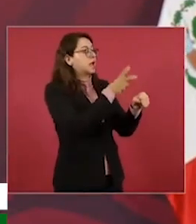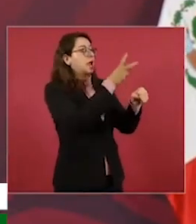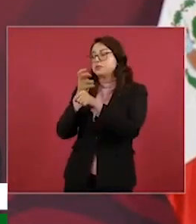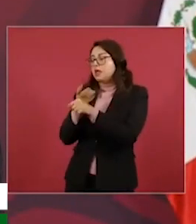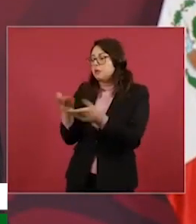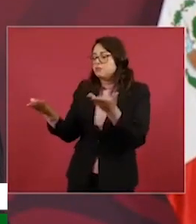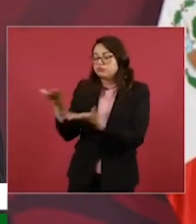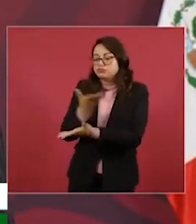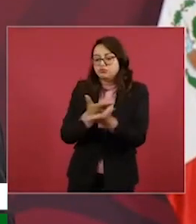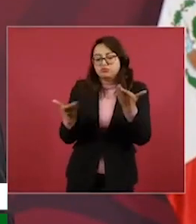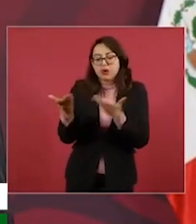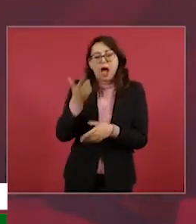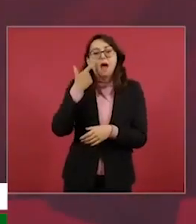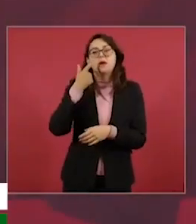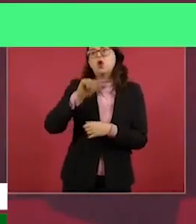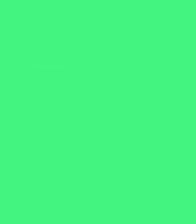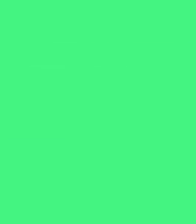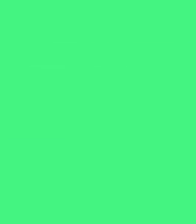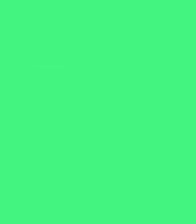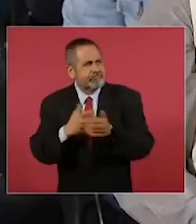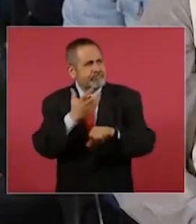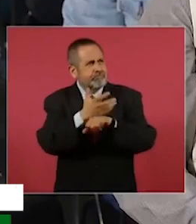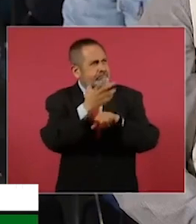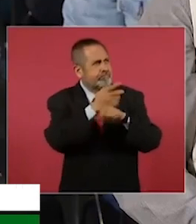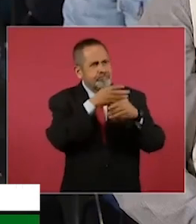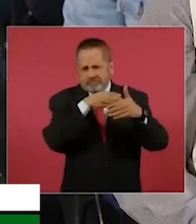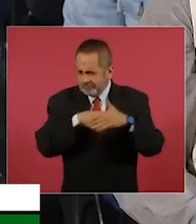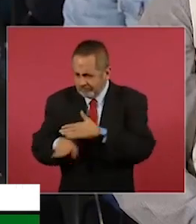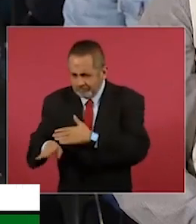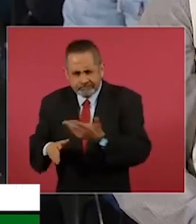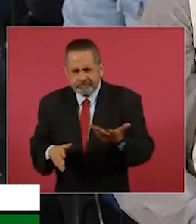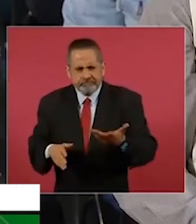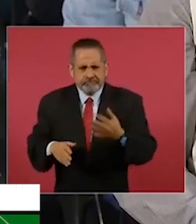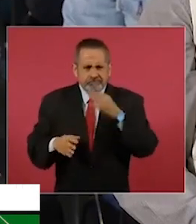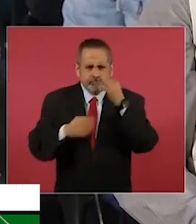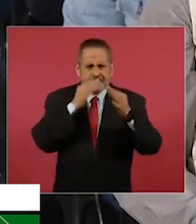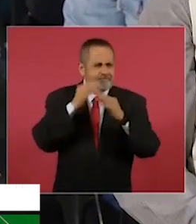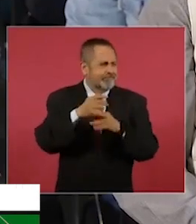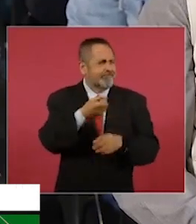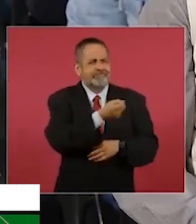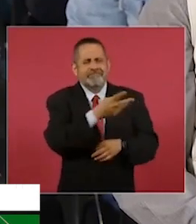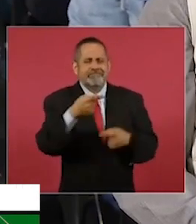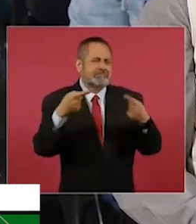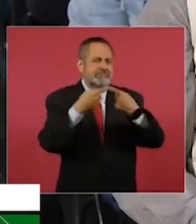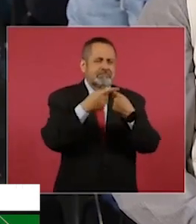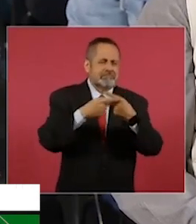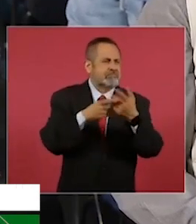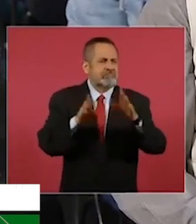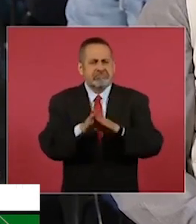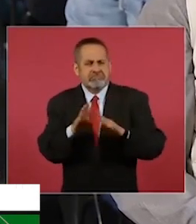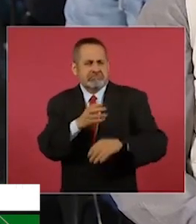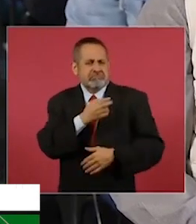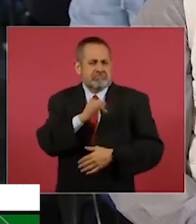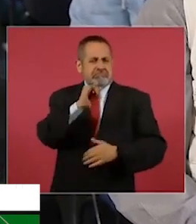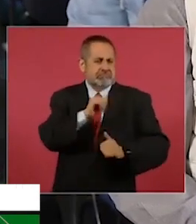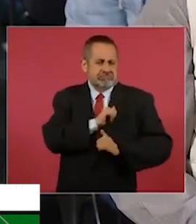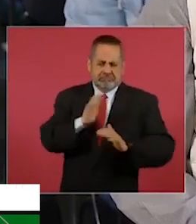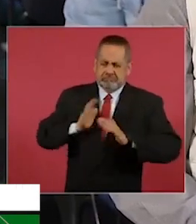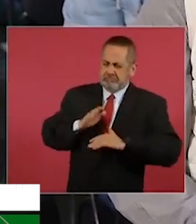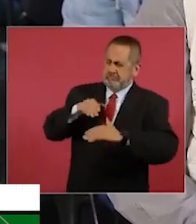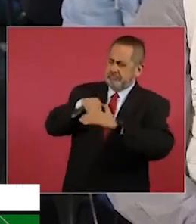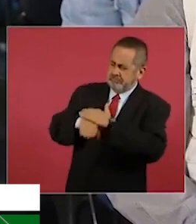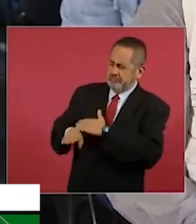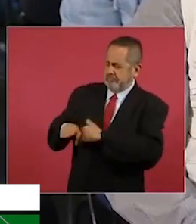pasa en otros países. El jefe del Ejecutivo se refirió al ingreso de 11 militares de Estados